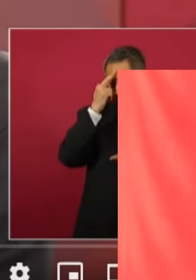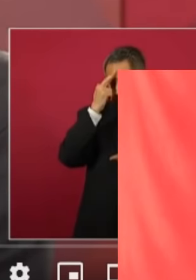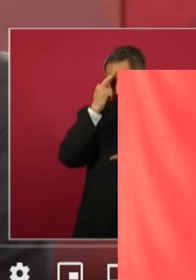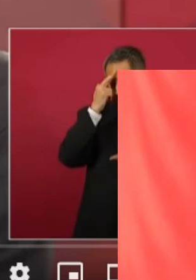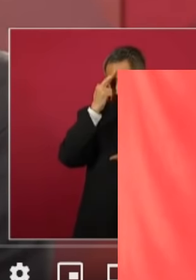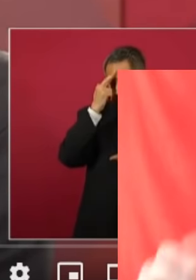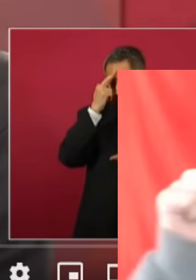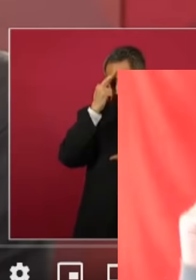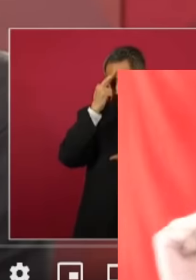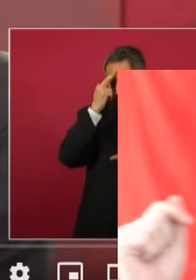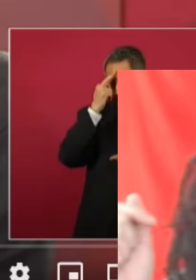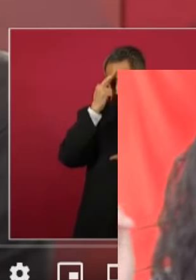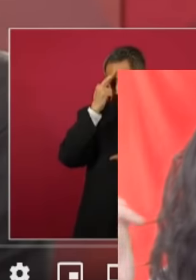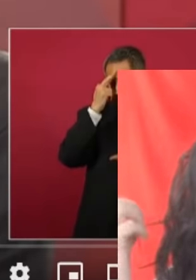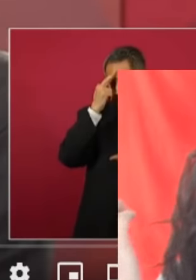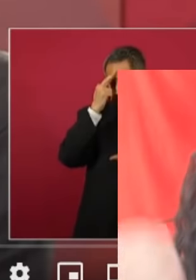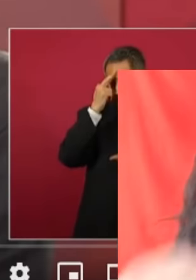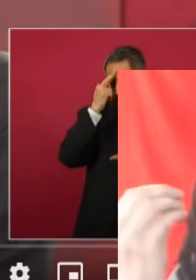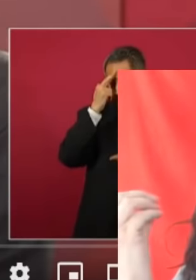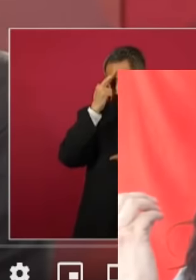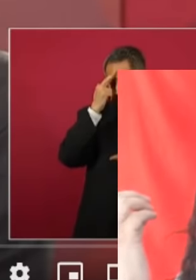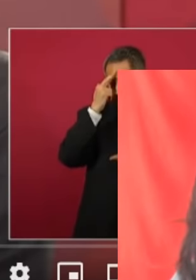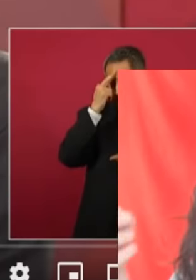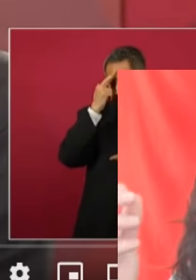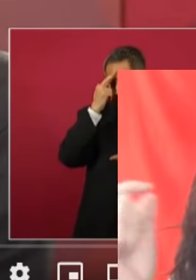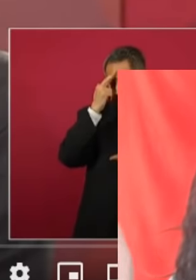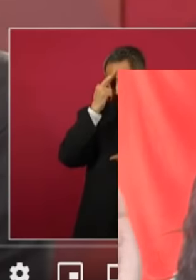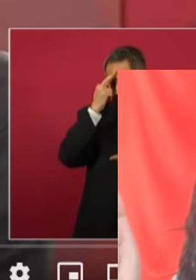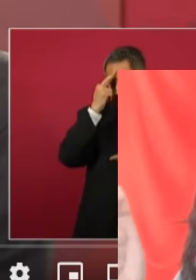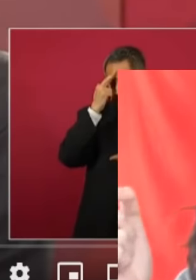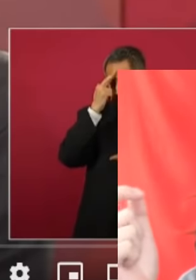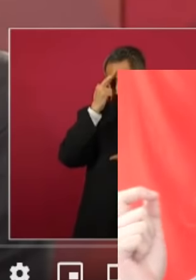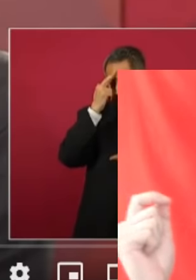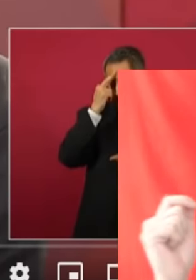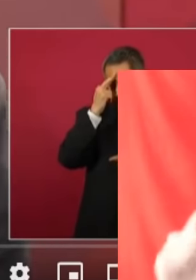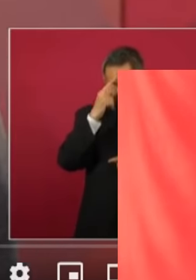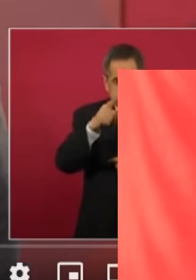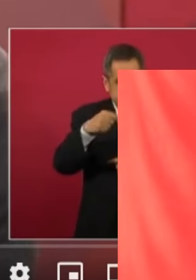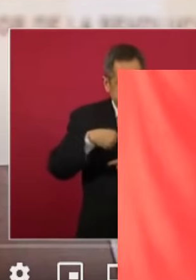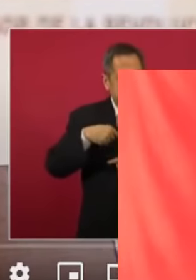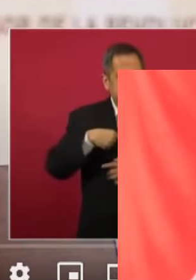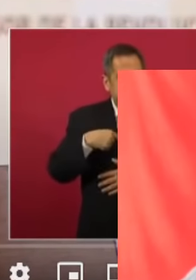suscribes? Maldita sea. Humanos y felices, escuchen al presidente. Deja tu like.